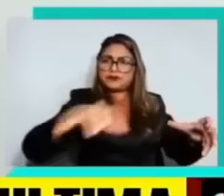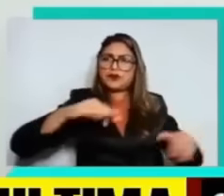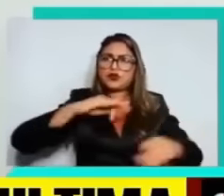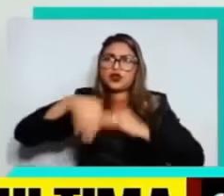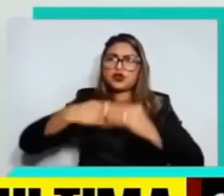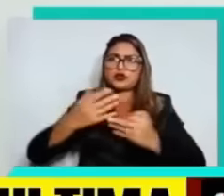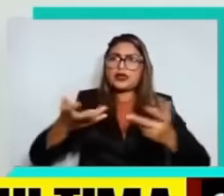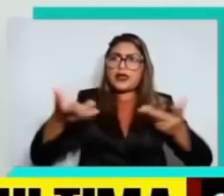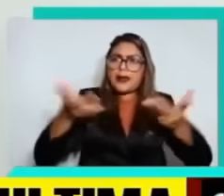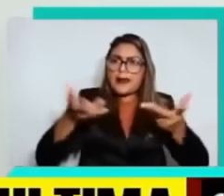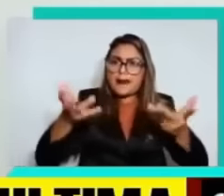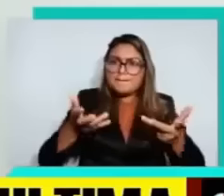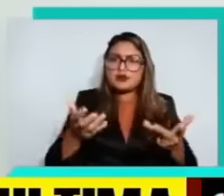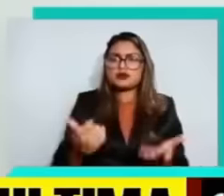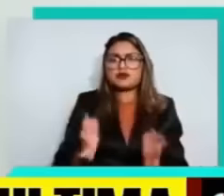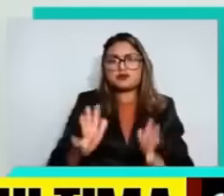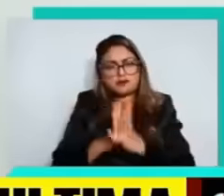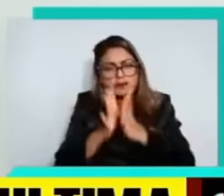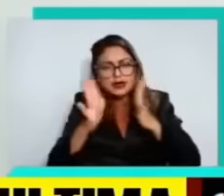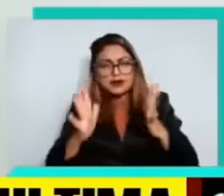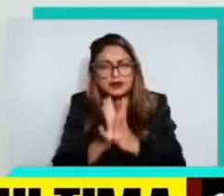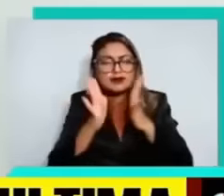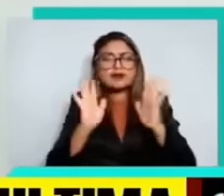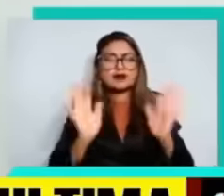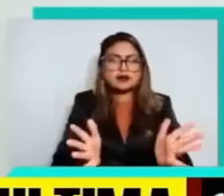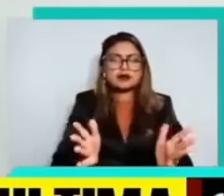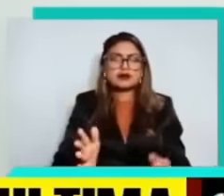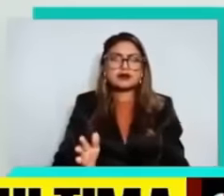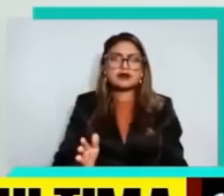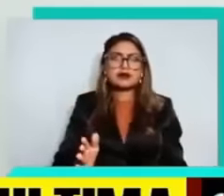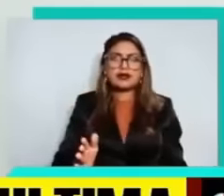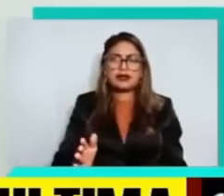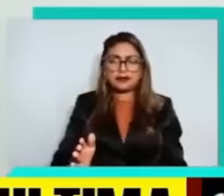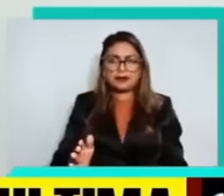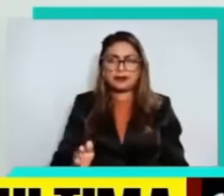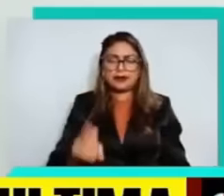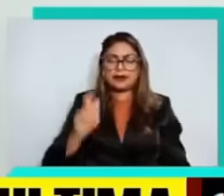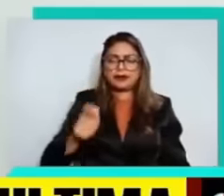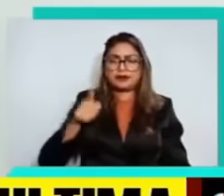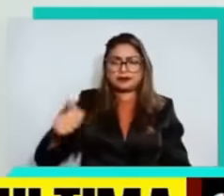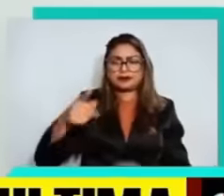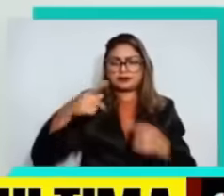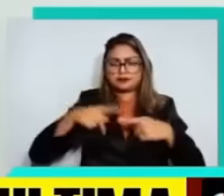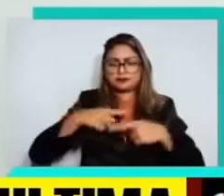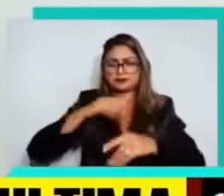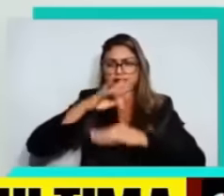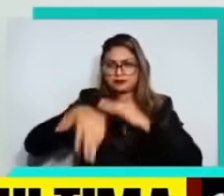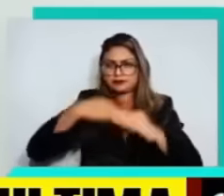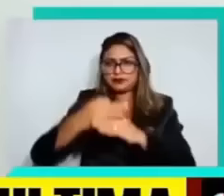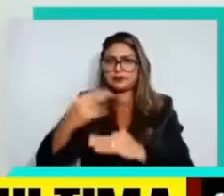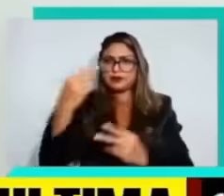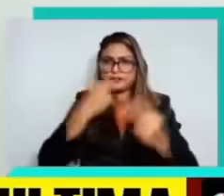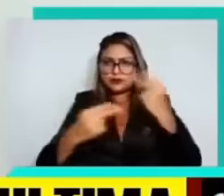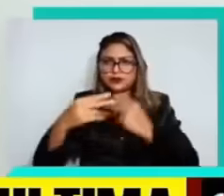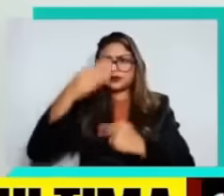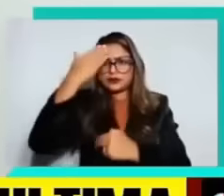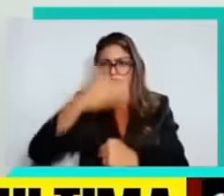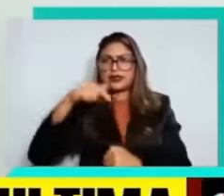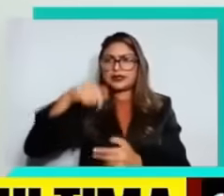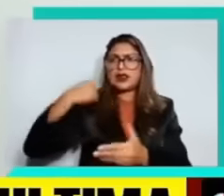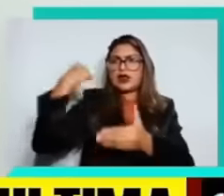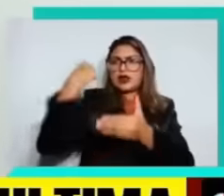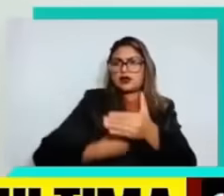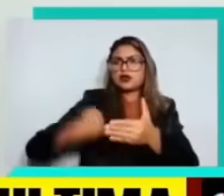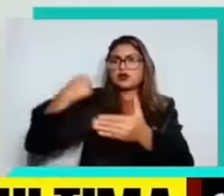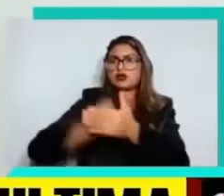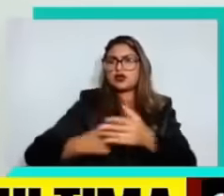entidades federativas vamos a preparar alternativas de ellos quieren sus datos o bien estamos